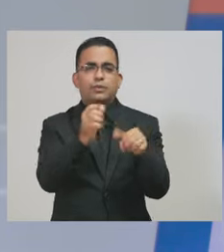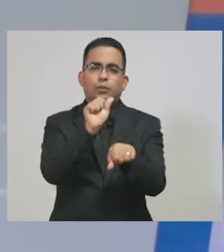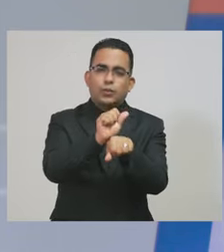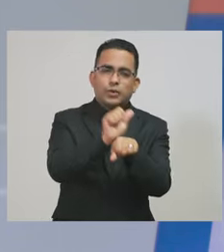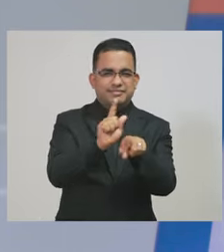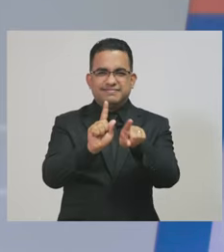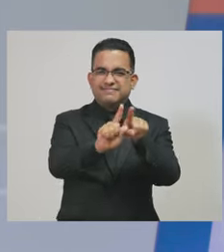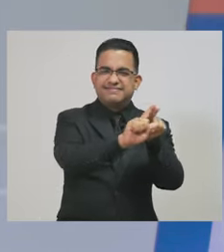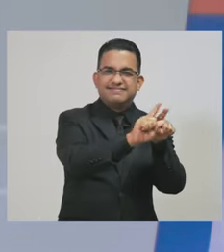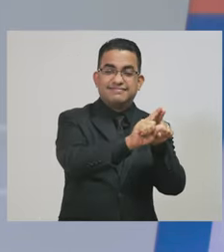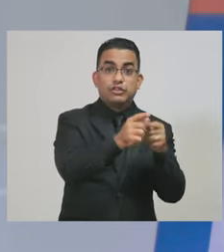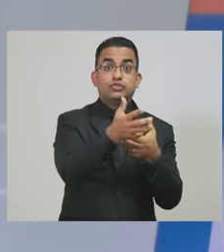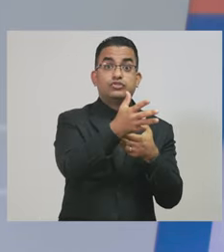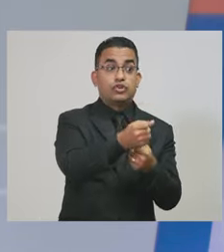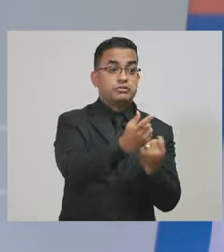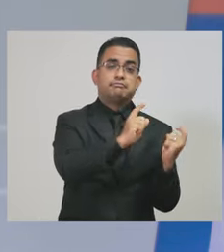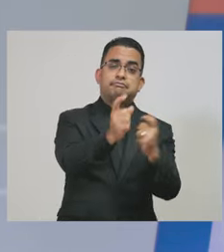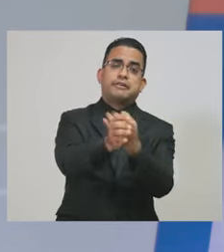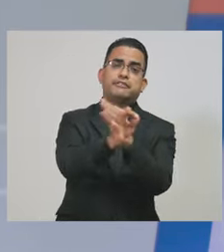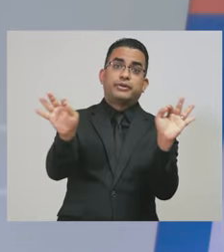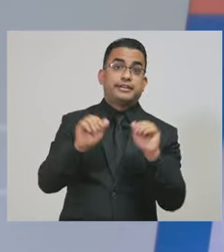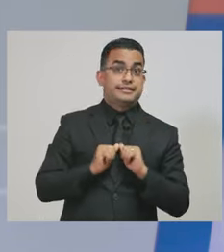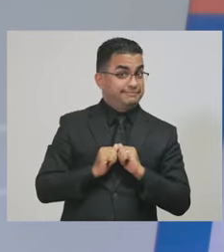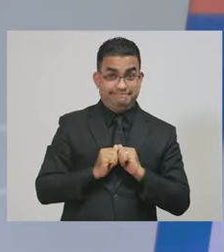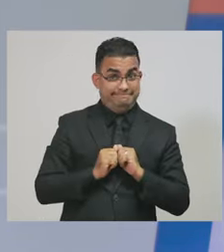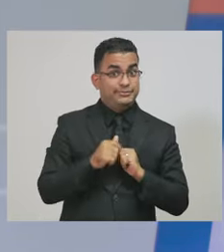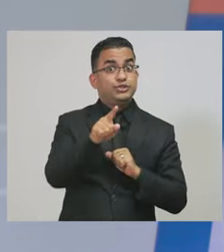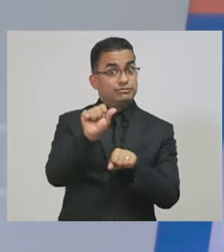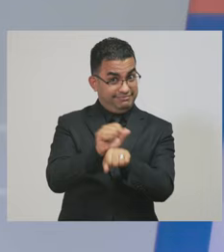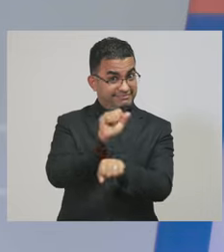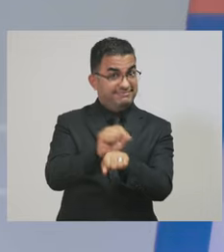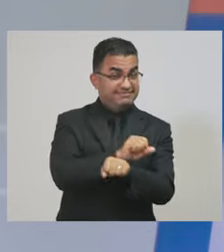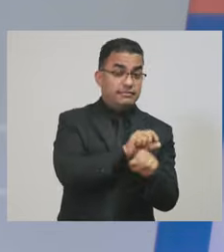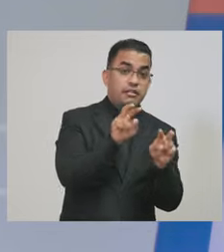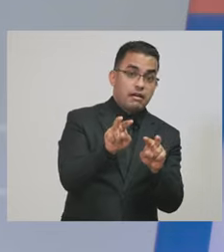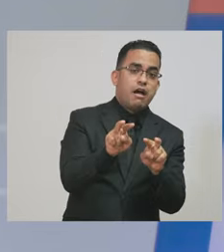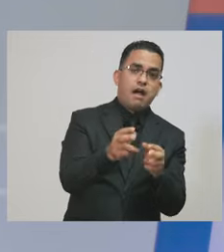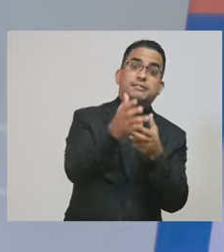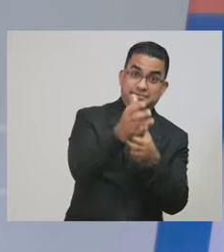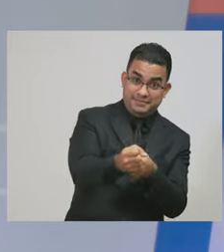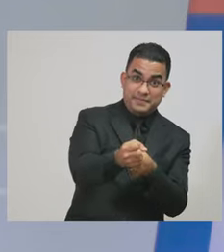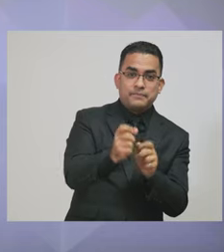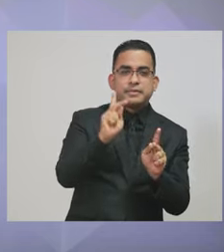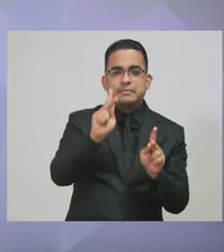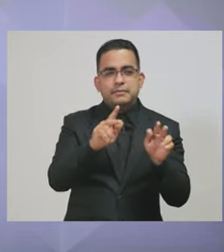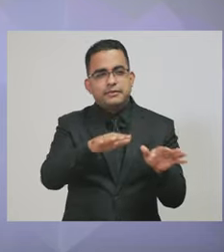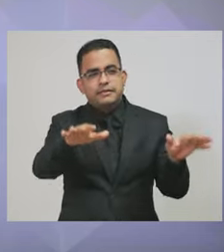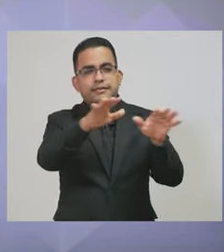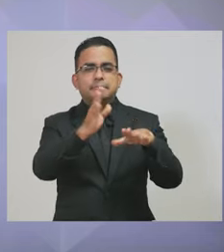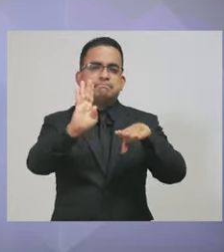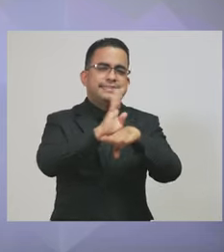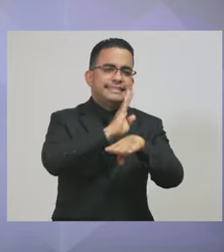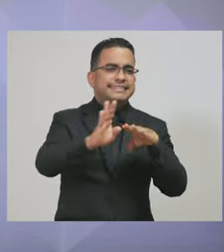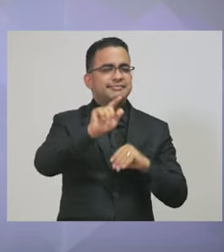recuerden que en la sociedad y la vida laboral la confianza no se da se gana hoy las